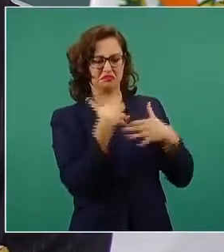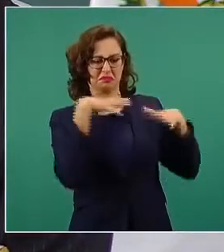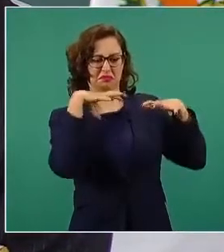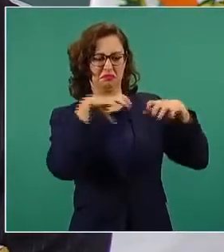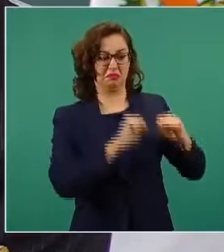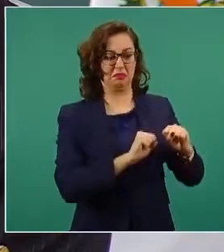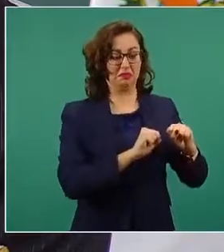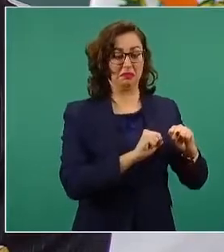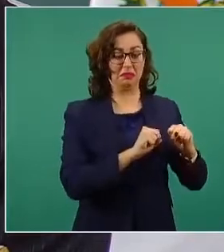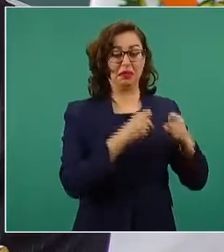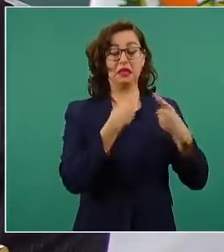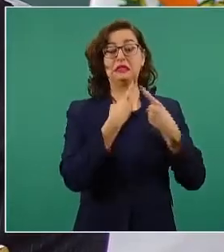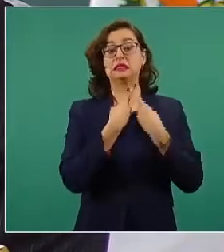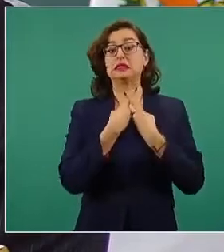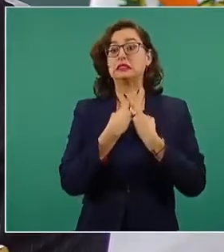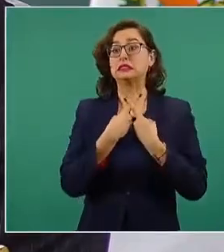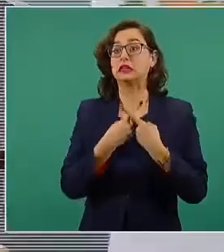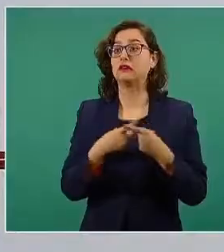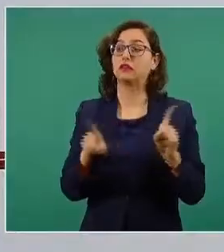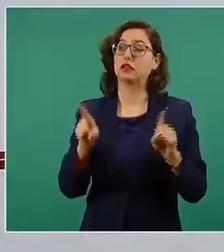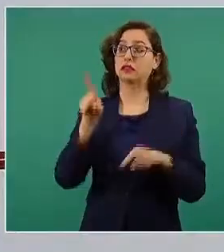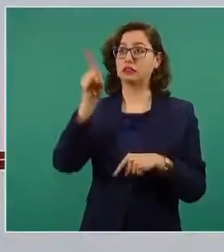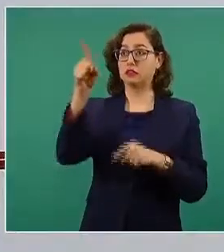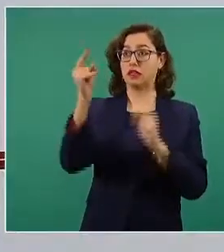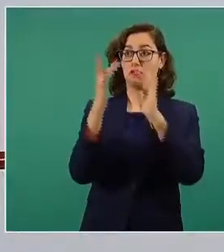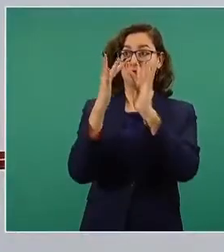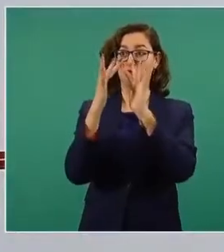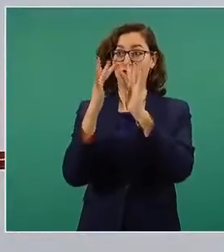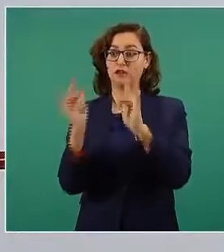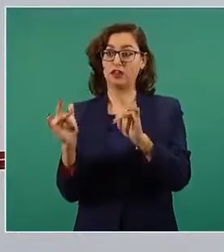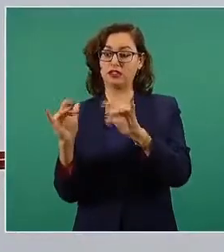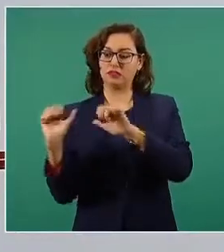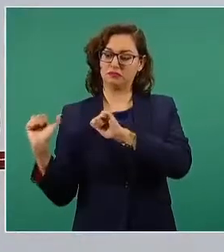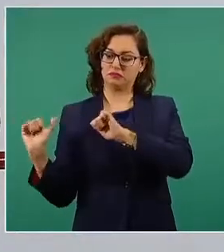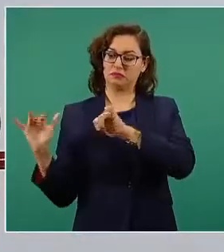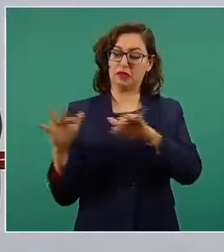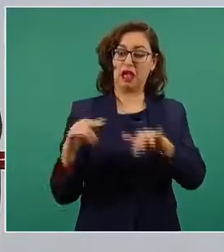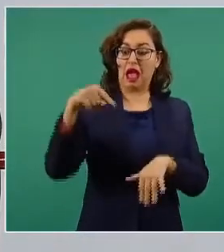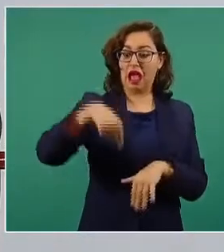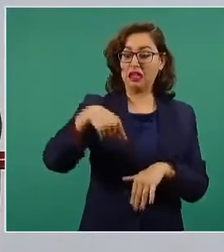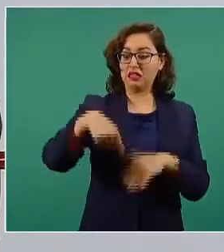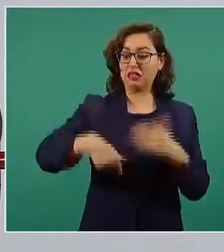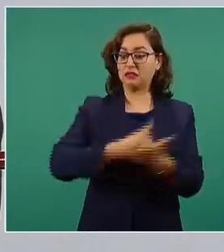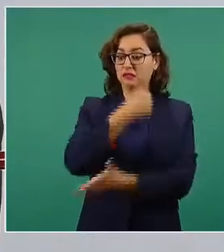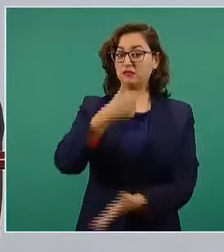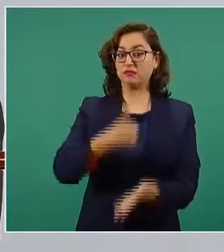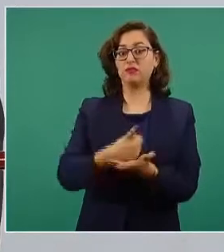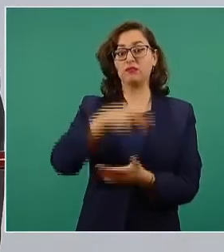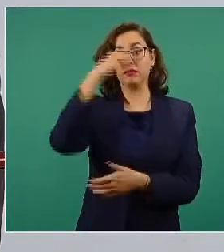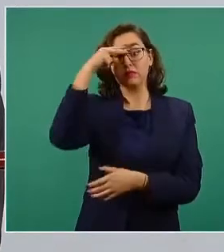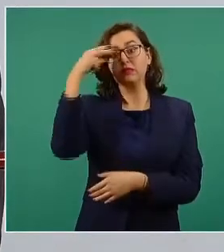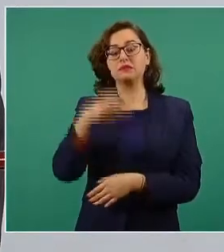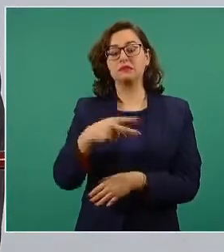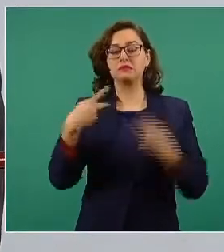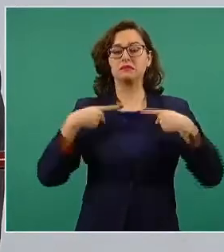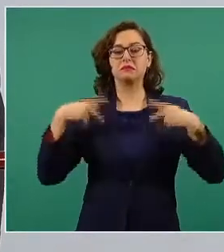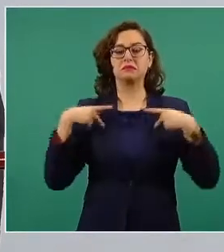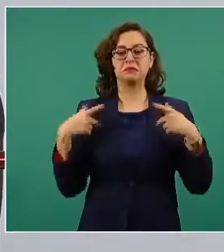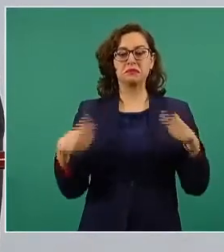cuando el ejército francés entró triunfante a la capital, los